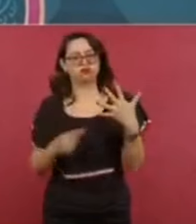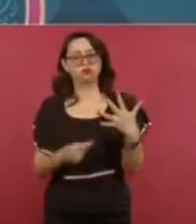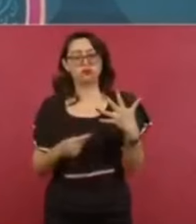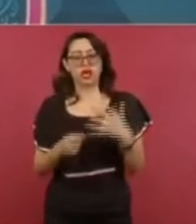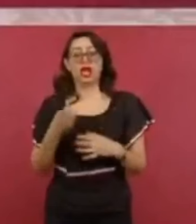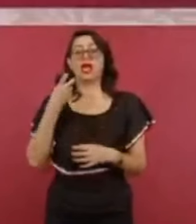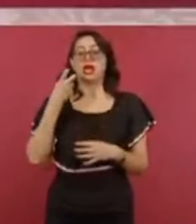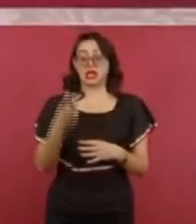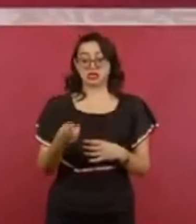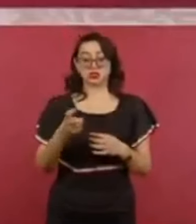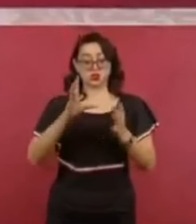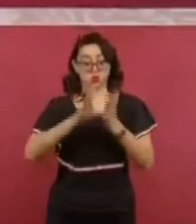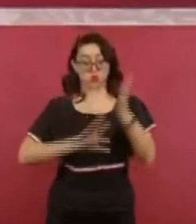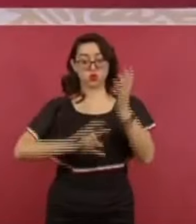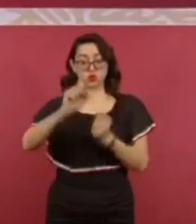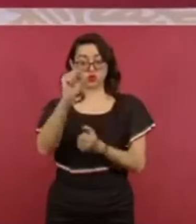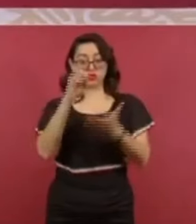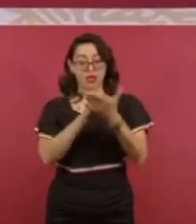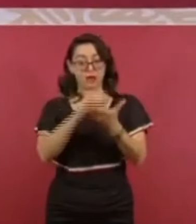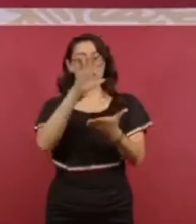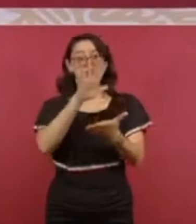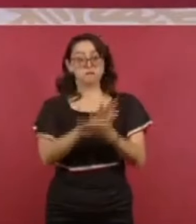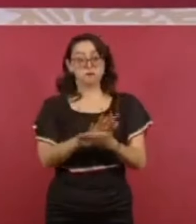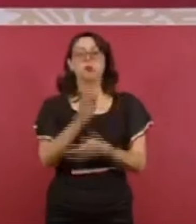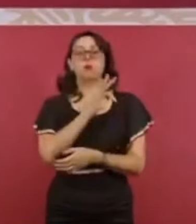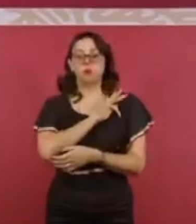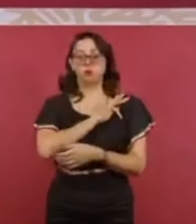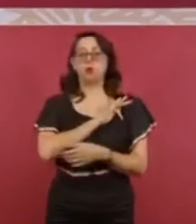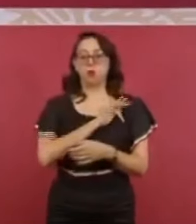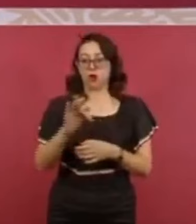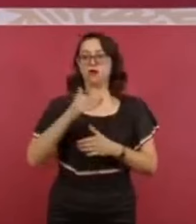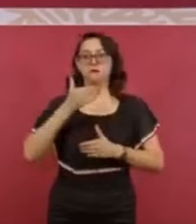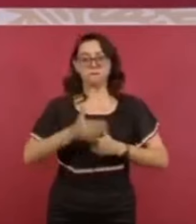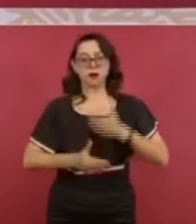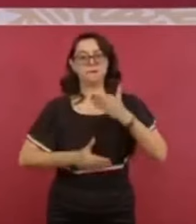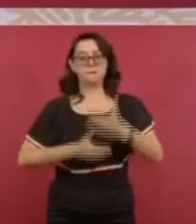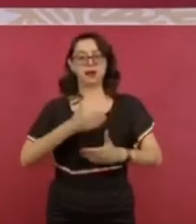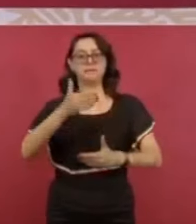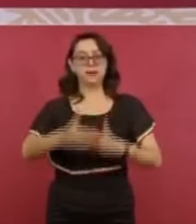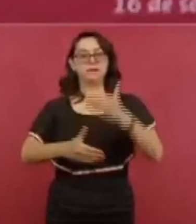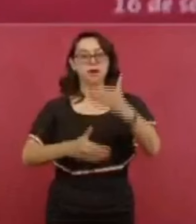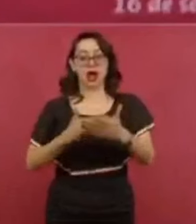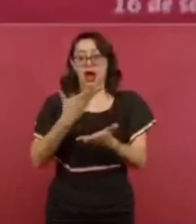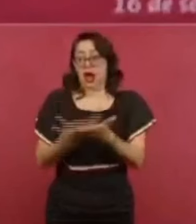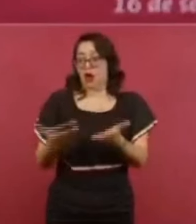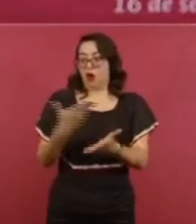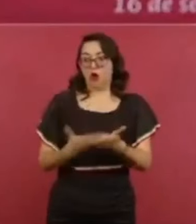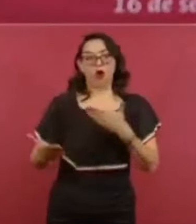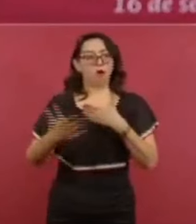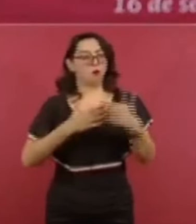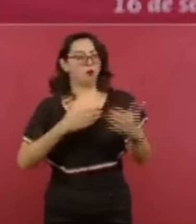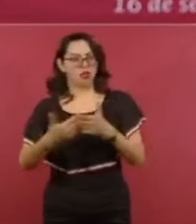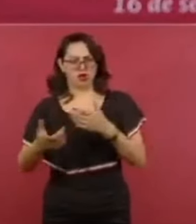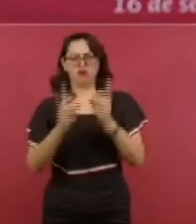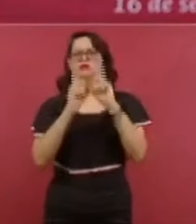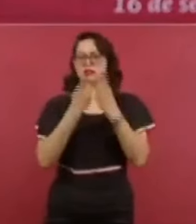han permitido que el país evolucione a la par del entorno global y los desafíos internos.